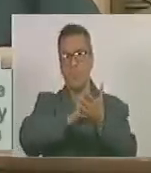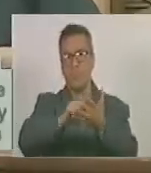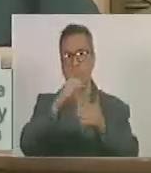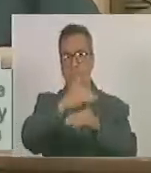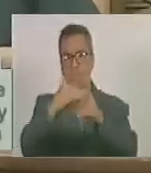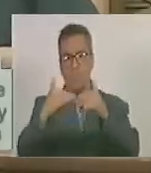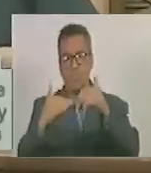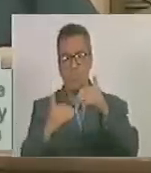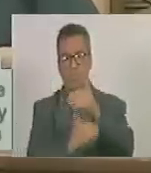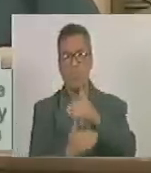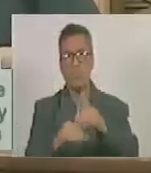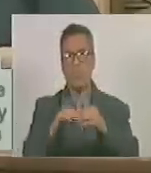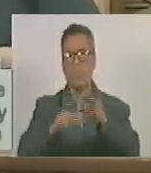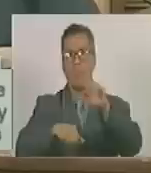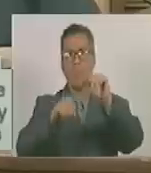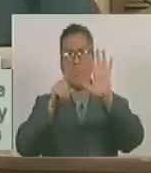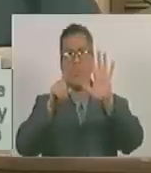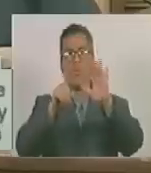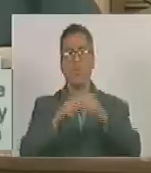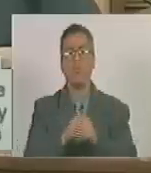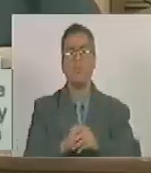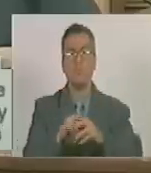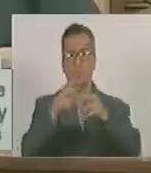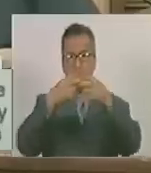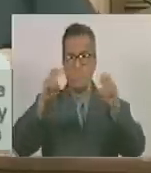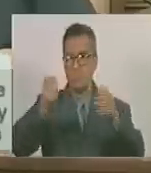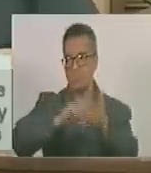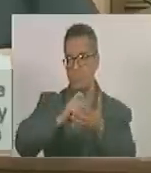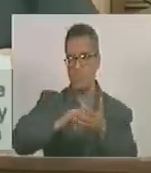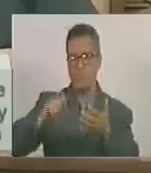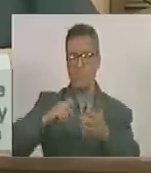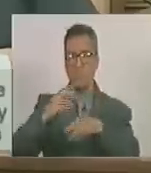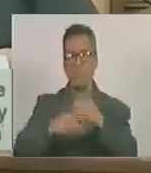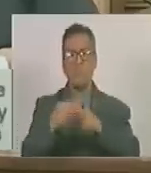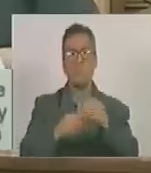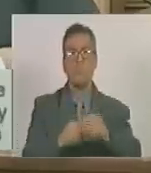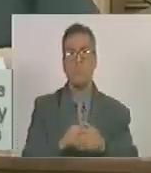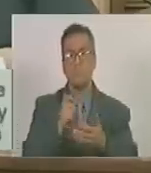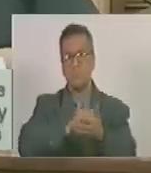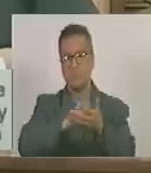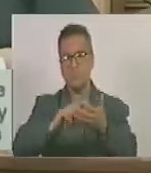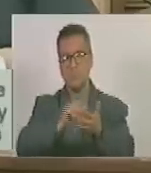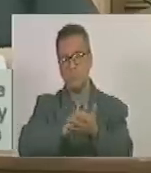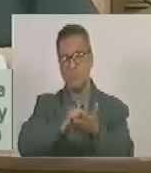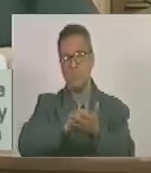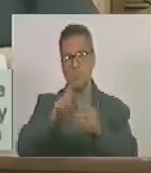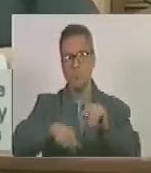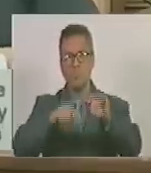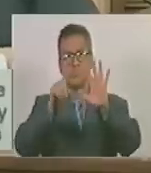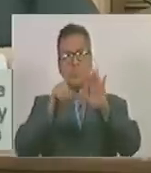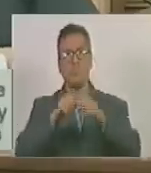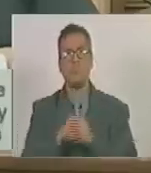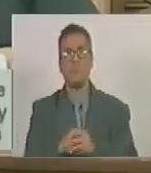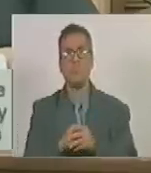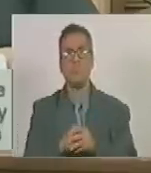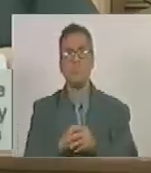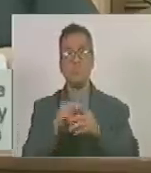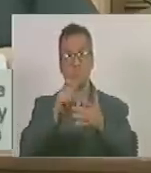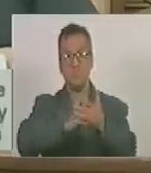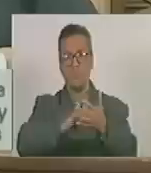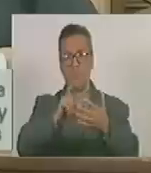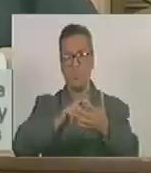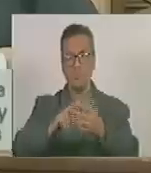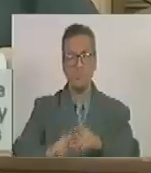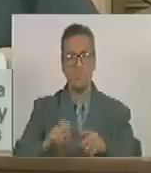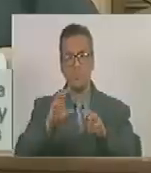pasa a ser el artículo 16, quedando redactado de la siguiente manera. Artículo 16. El registro de los